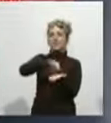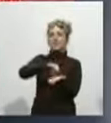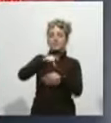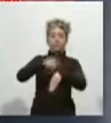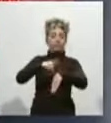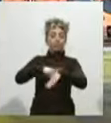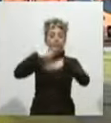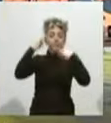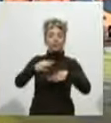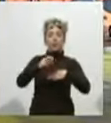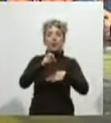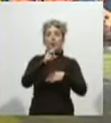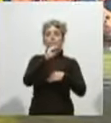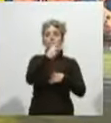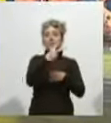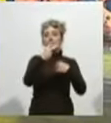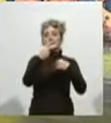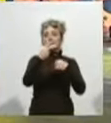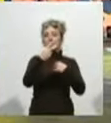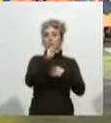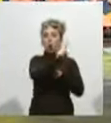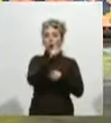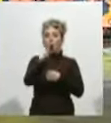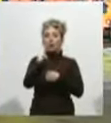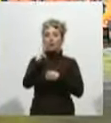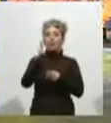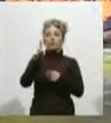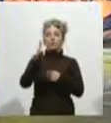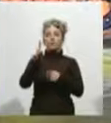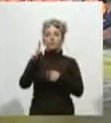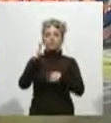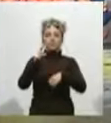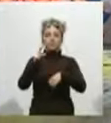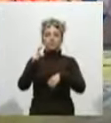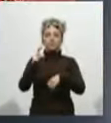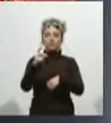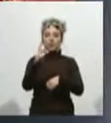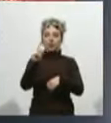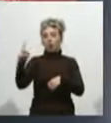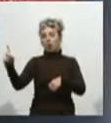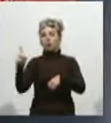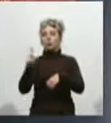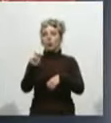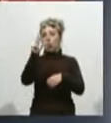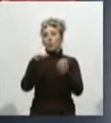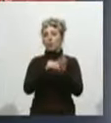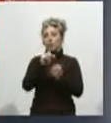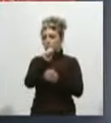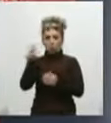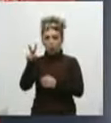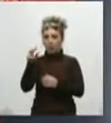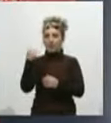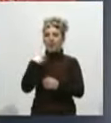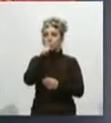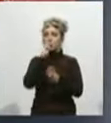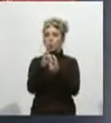las 23:20 horas del 19 de febrero de 2012, el jurado ha designado al efecto y compuesto